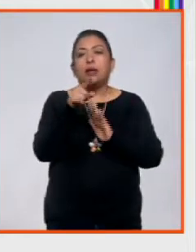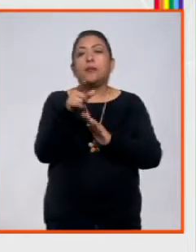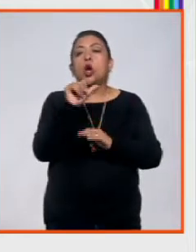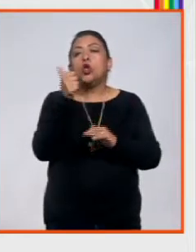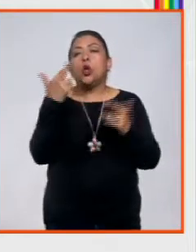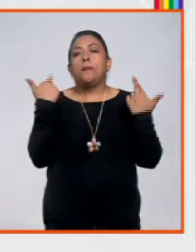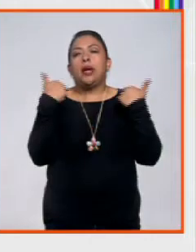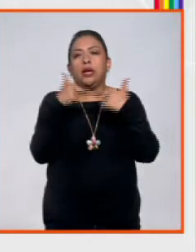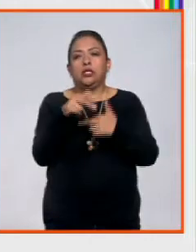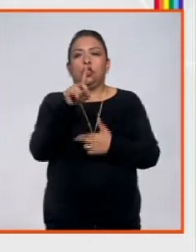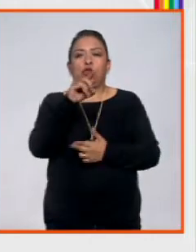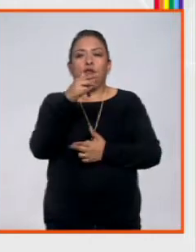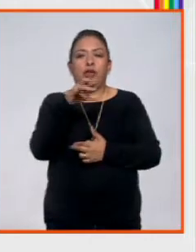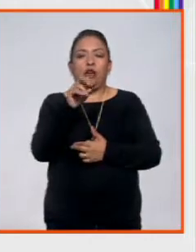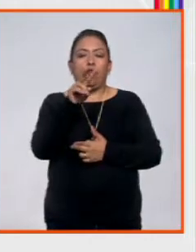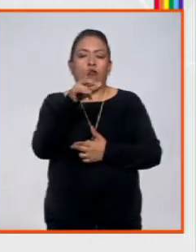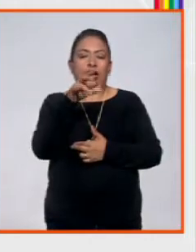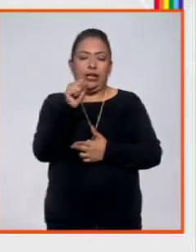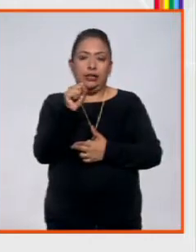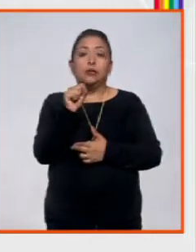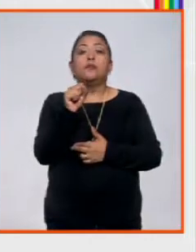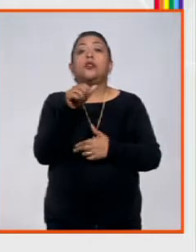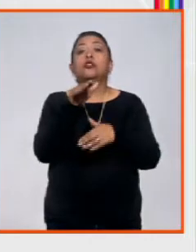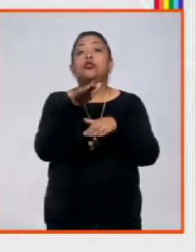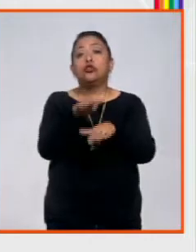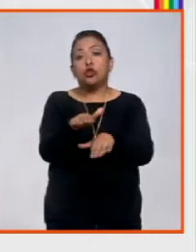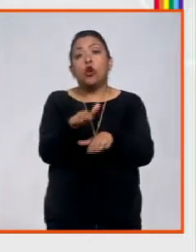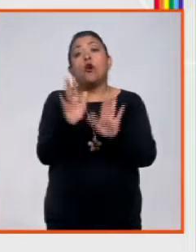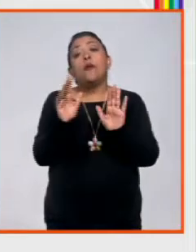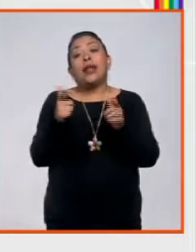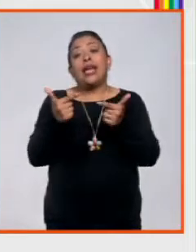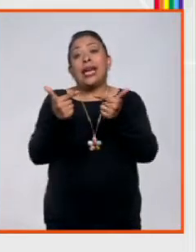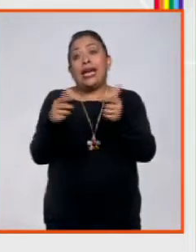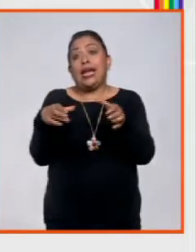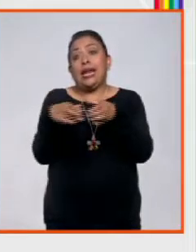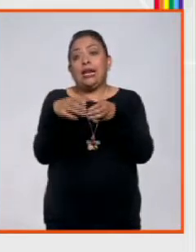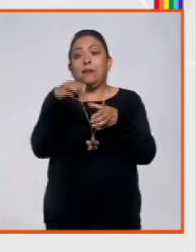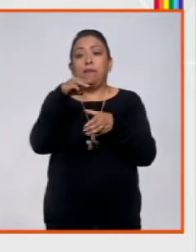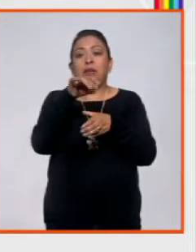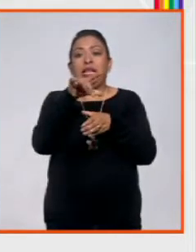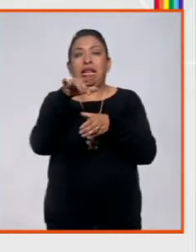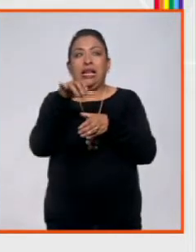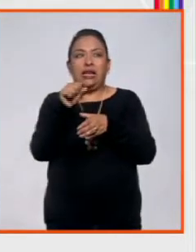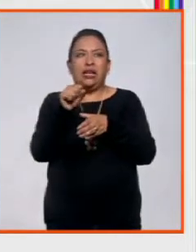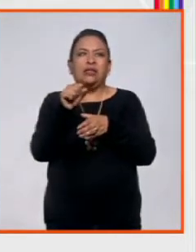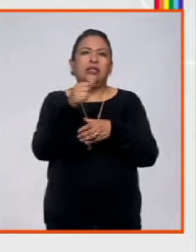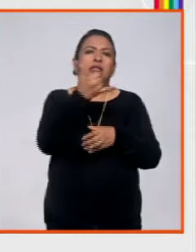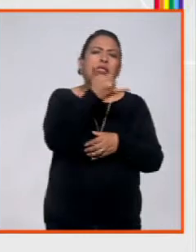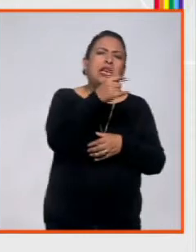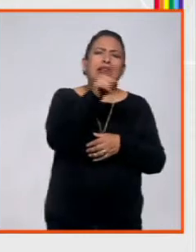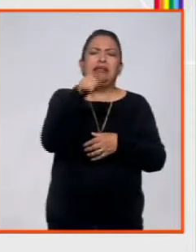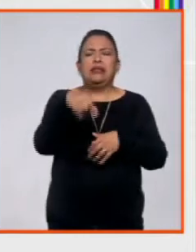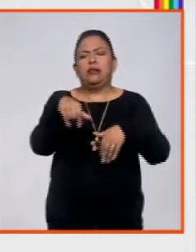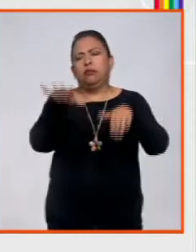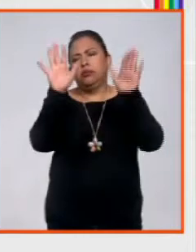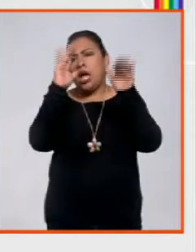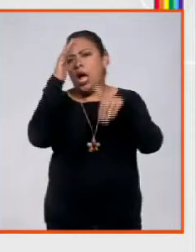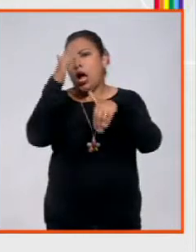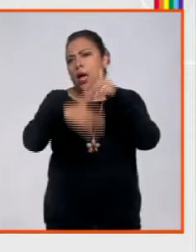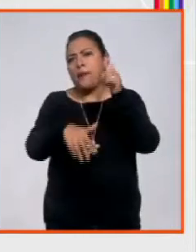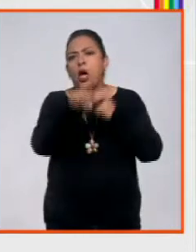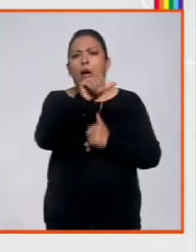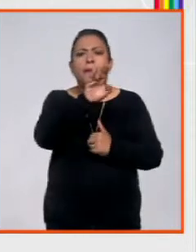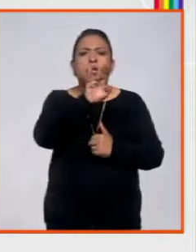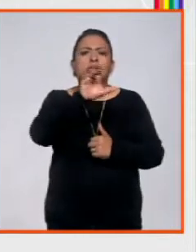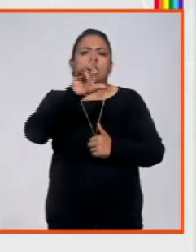universitario diego vargas acerca de también esa llamada generación game 7 de la